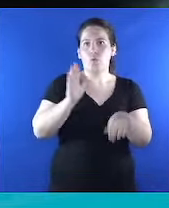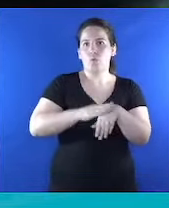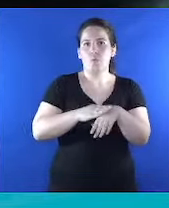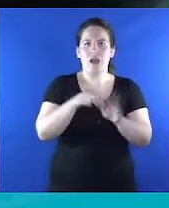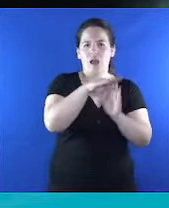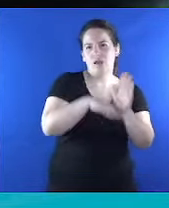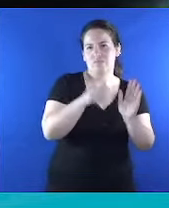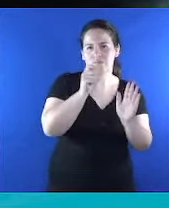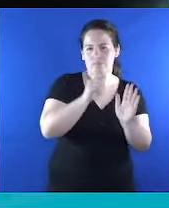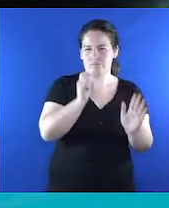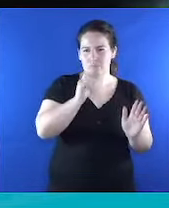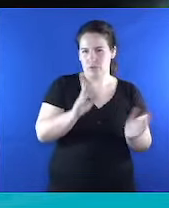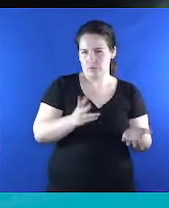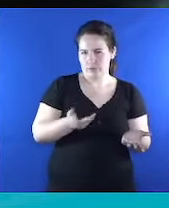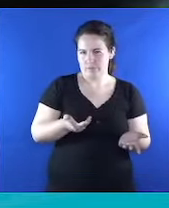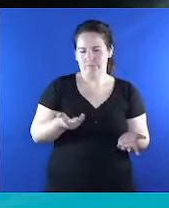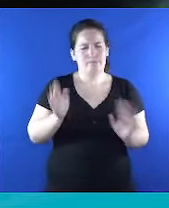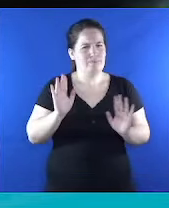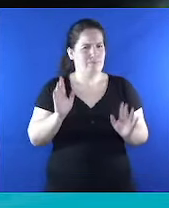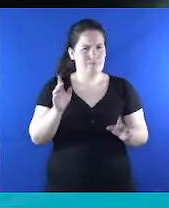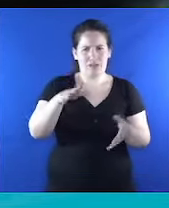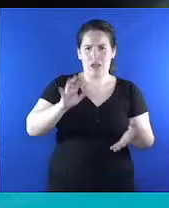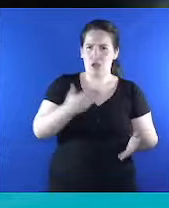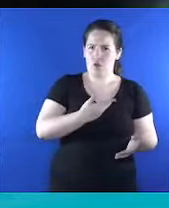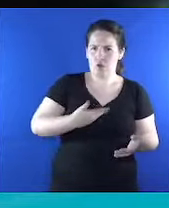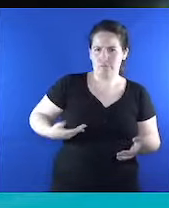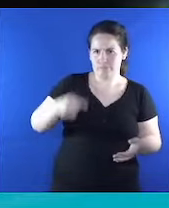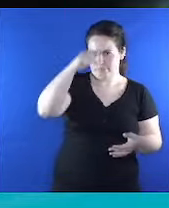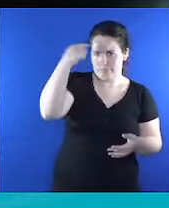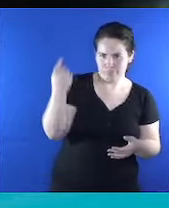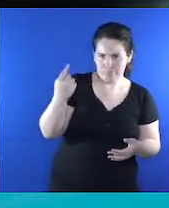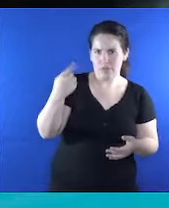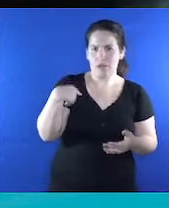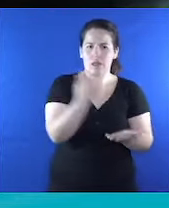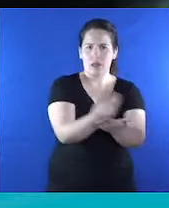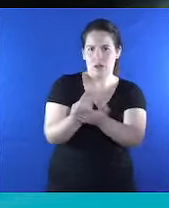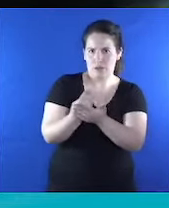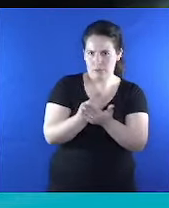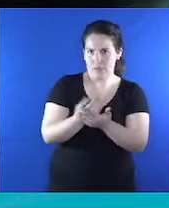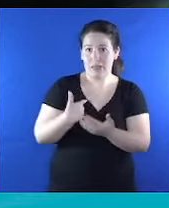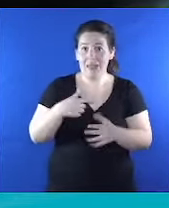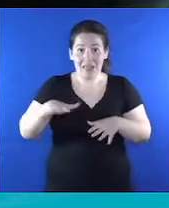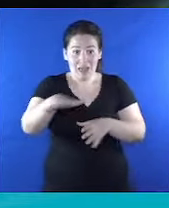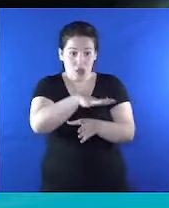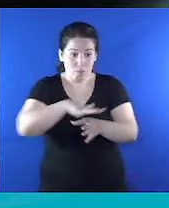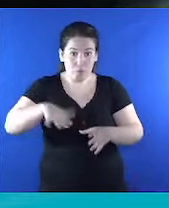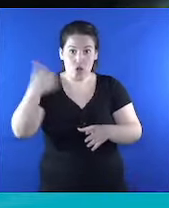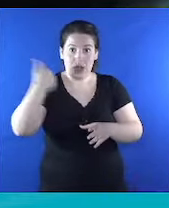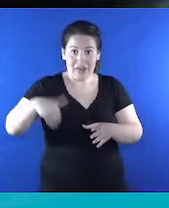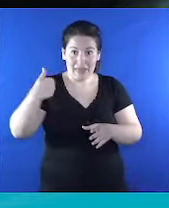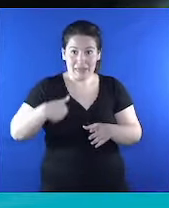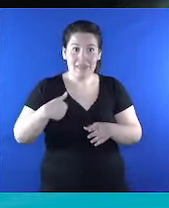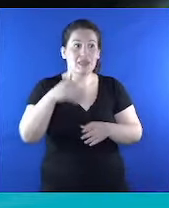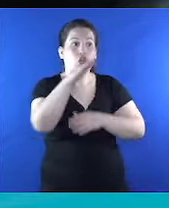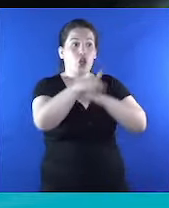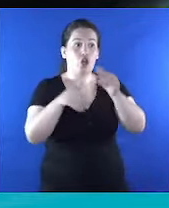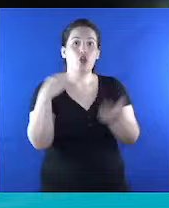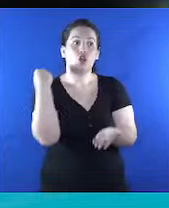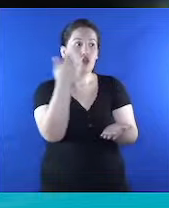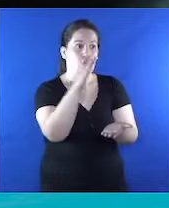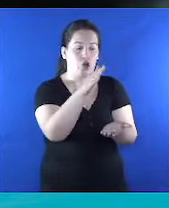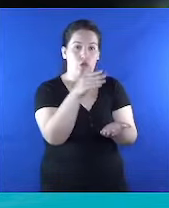ahora el gobierno nacional sus representantes tienen que saber que el pueblo argentino los votó hace no